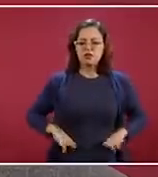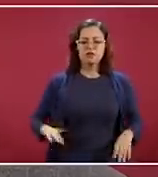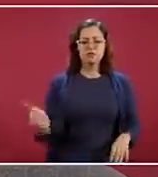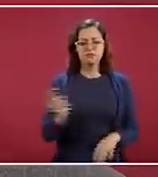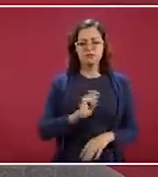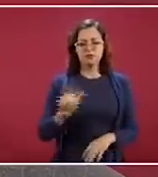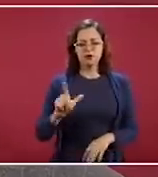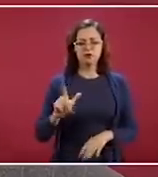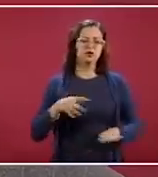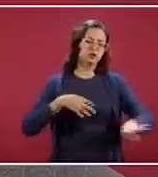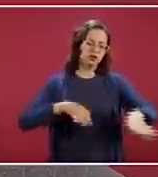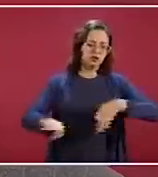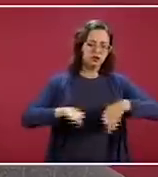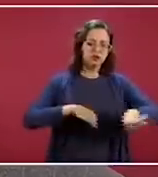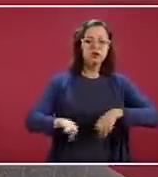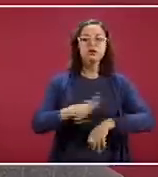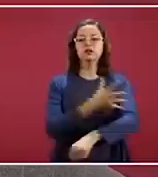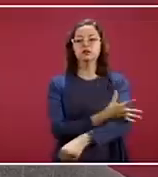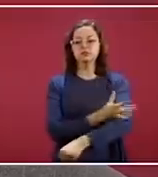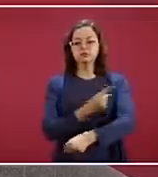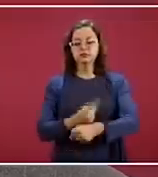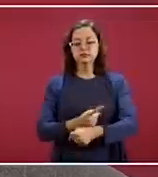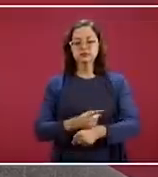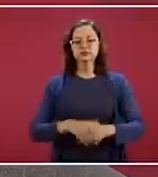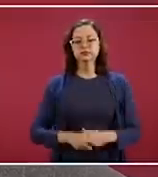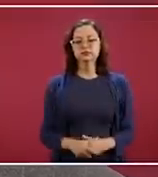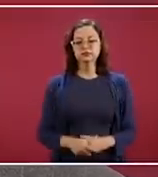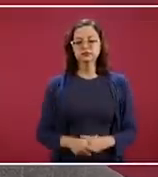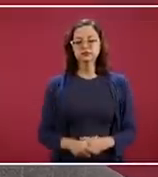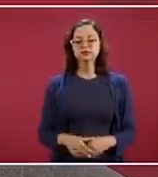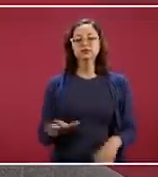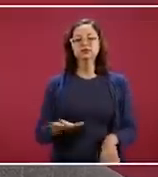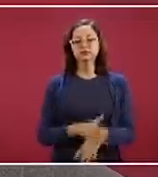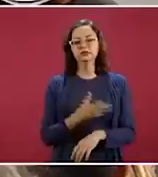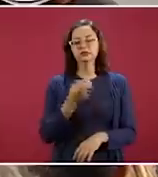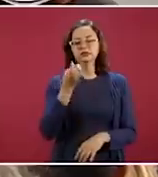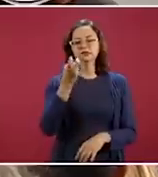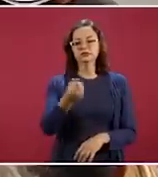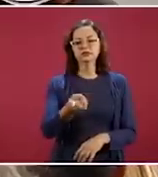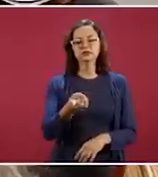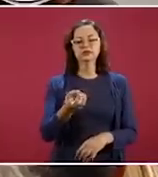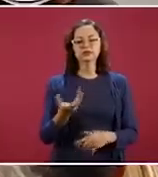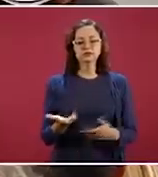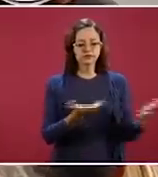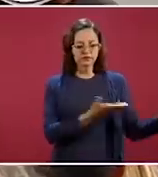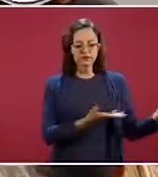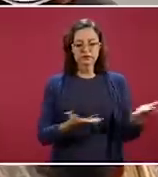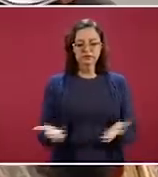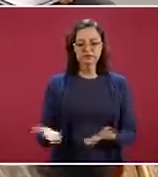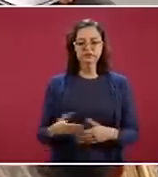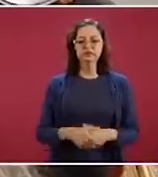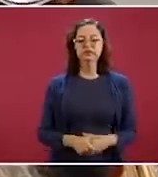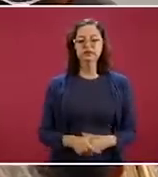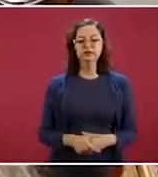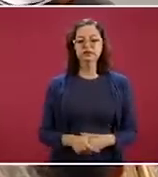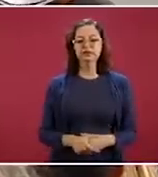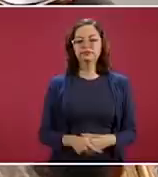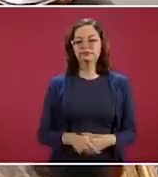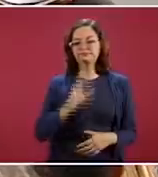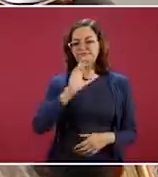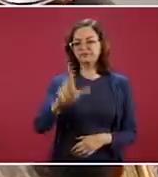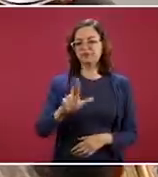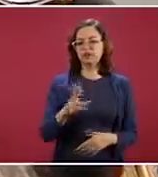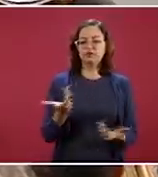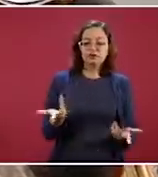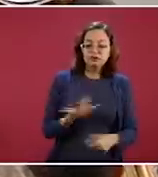profesional, trabajadora, honesta. Por eso le damos ahora la palabra para que nos diga qué